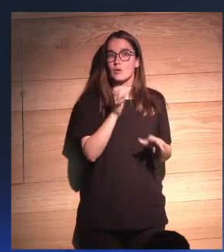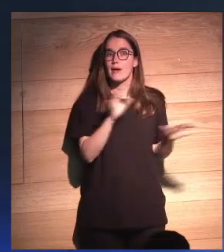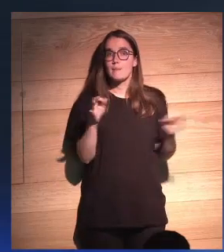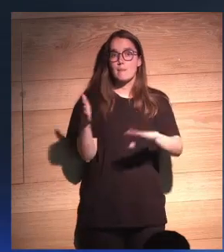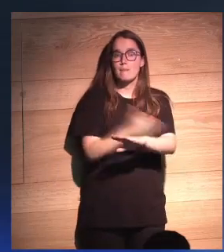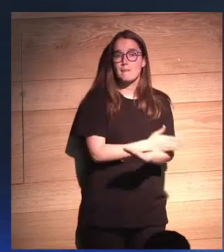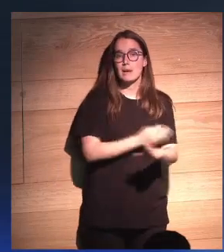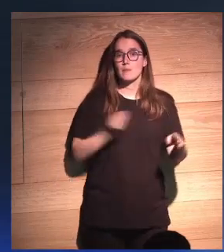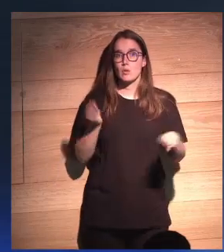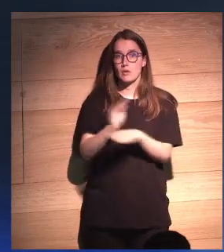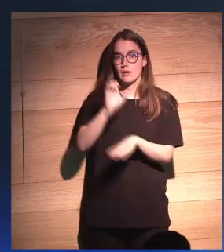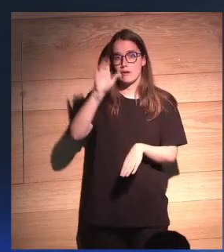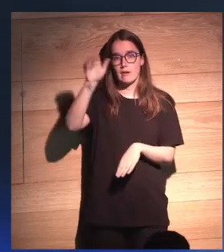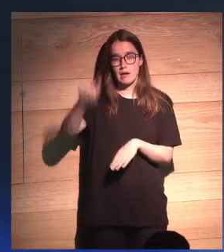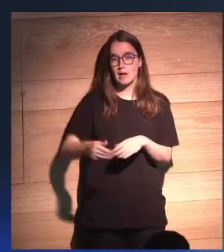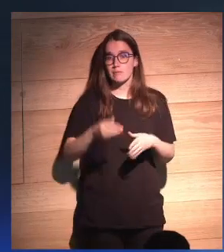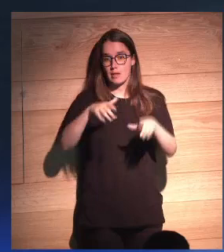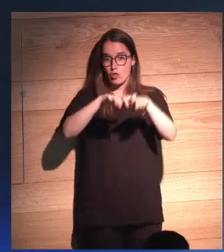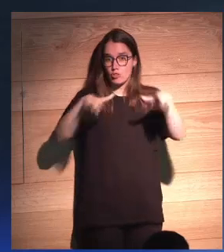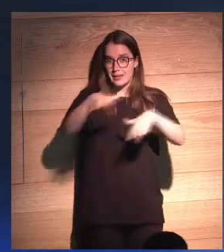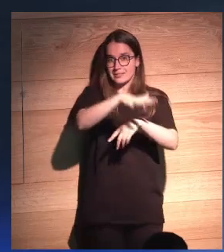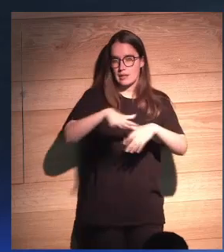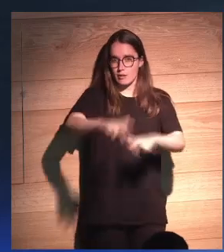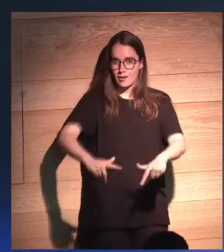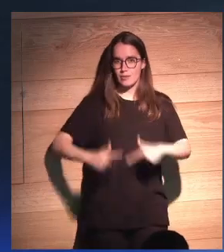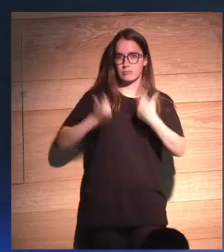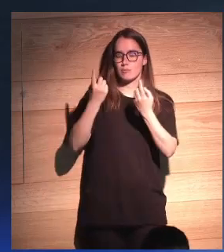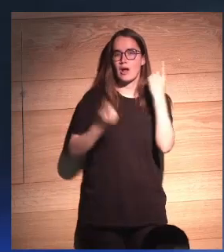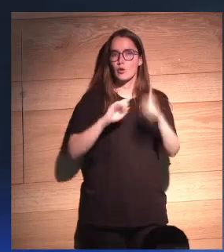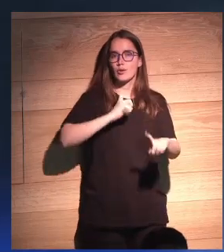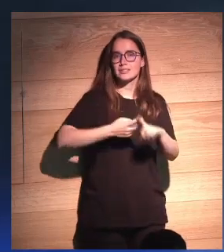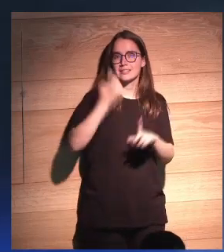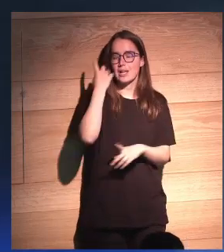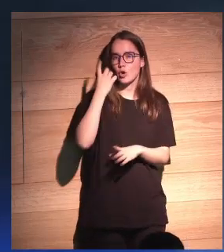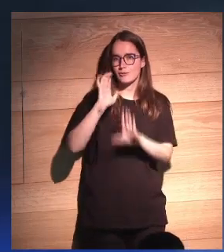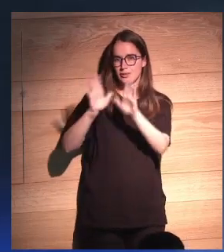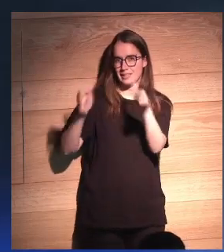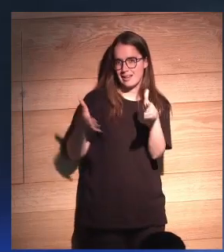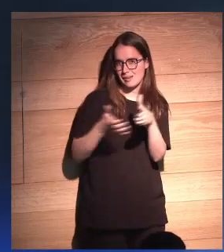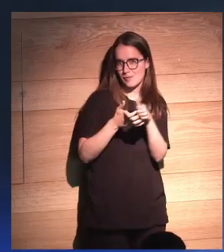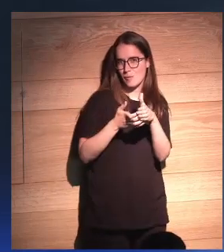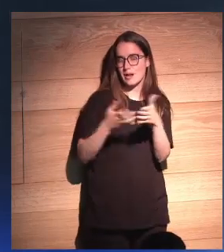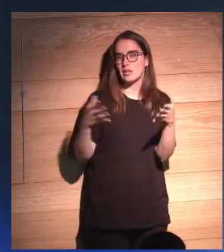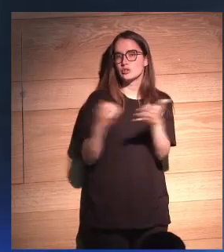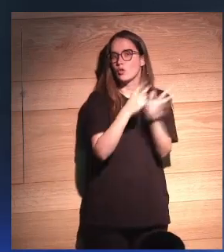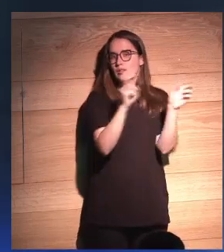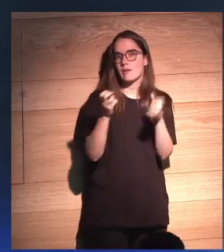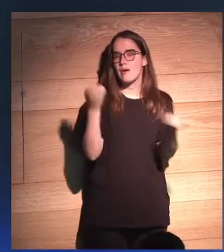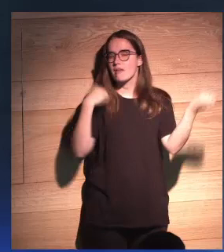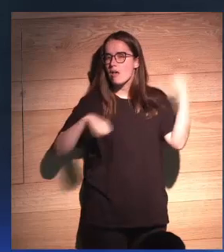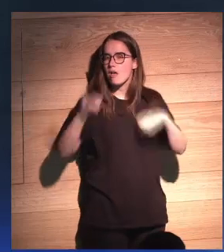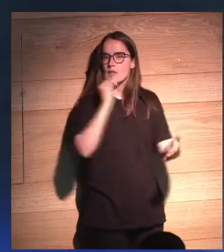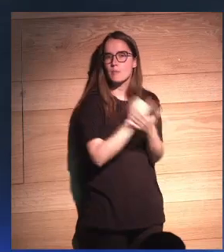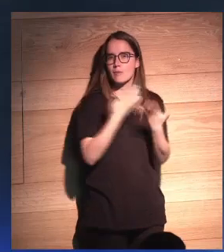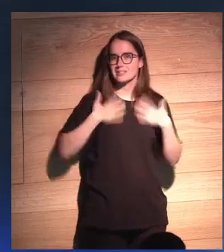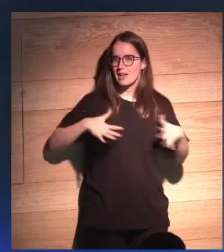preproducción nos facilitó la ECAM parte de sus instalaciones porque algunos eran exalumnos allá del equipo, pues para todo el tema de ensayos, todo el tema de